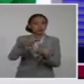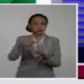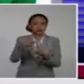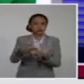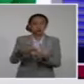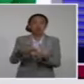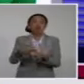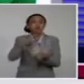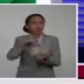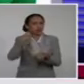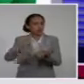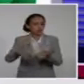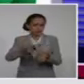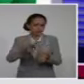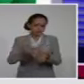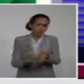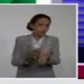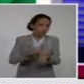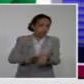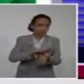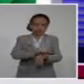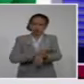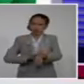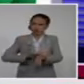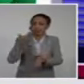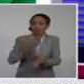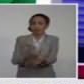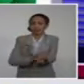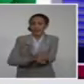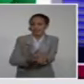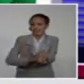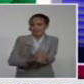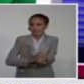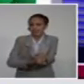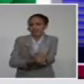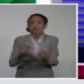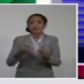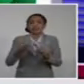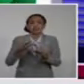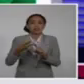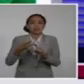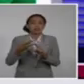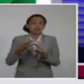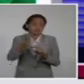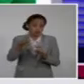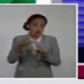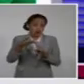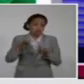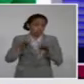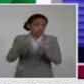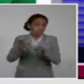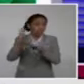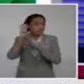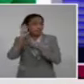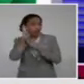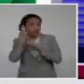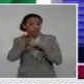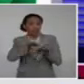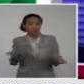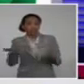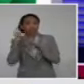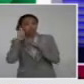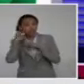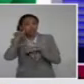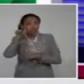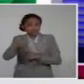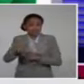de hipertensión arterial, diabetes mellitus, paciente que estaba encamado, además, y este